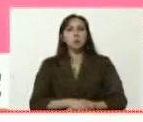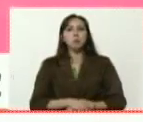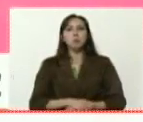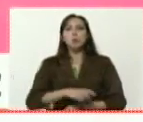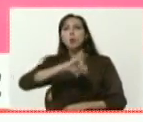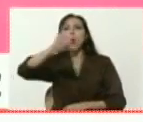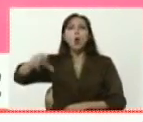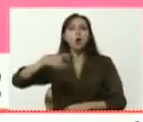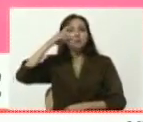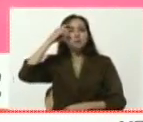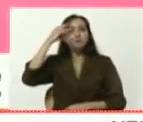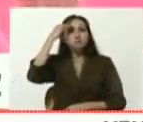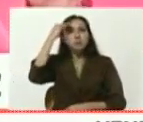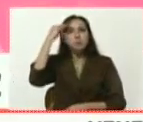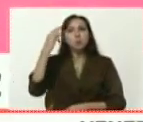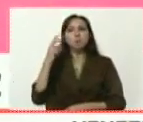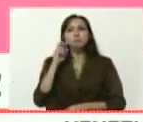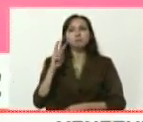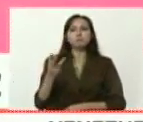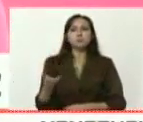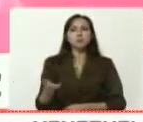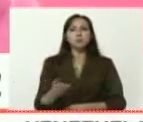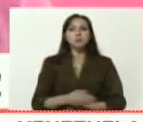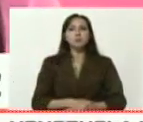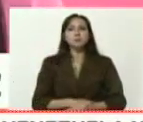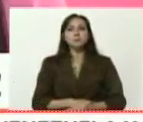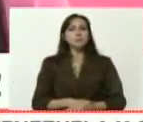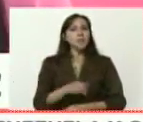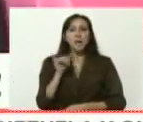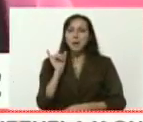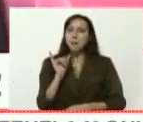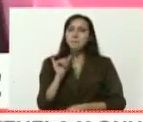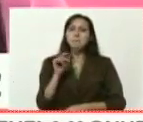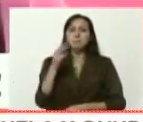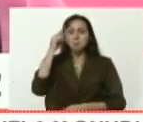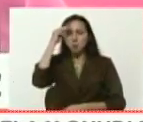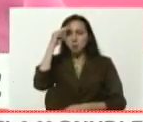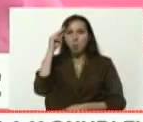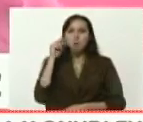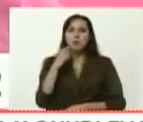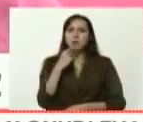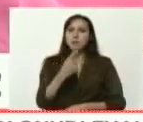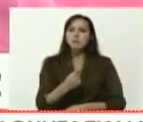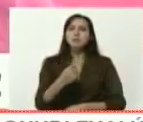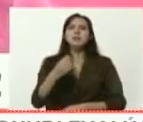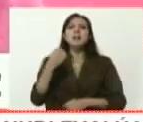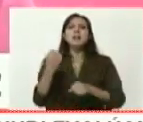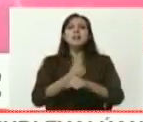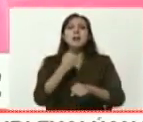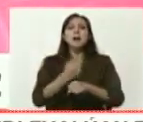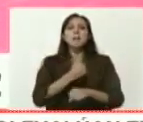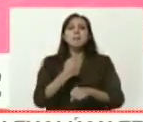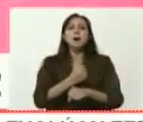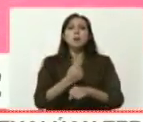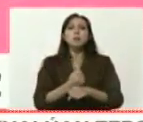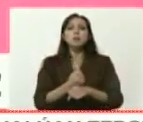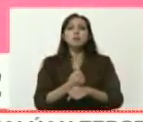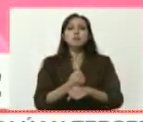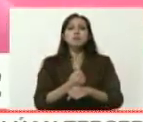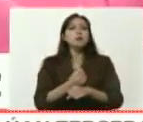Rodríguez. En su legado estaba justamente el trabajo en el seno de los